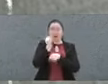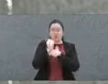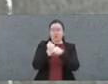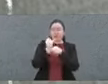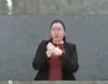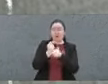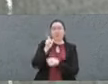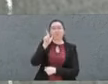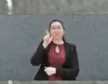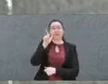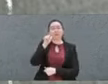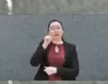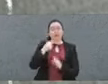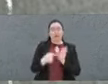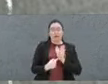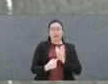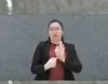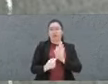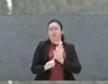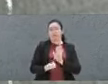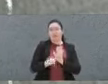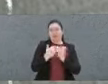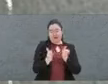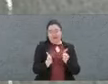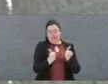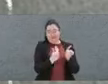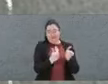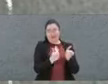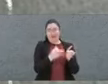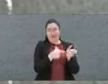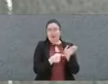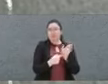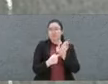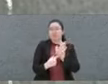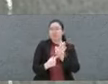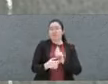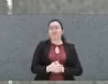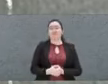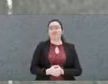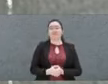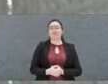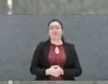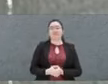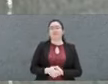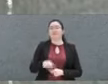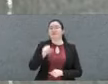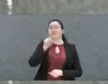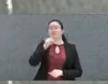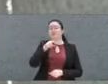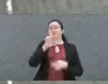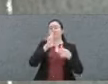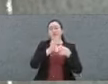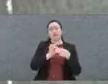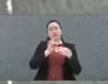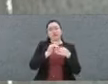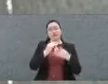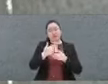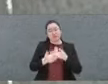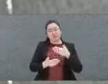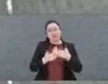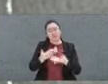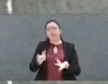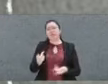de mañana se da su primera parte, y ahí vamos a estar comentando algunas cosas de lo que viene hacia adelante. Lo